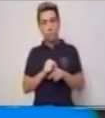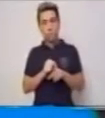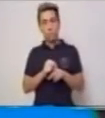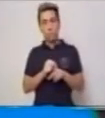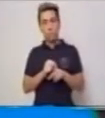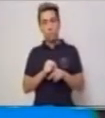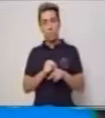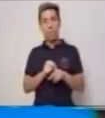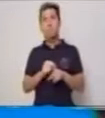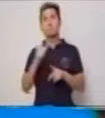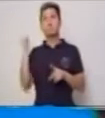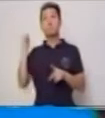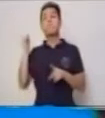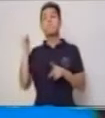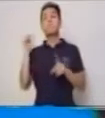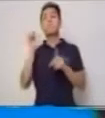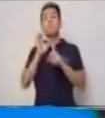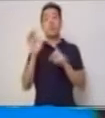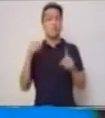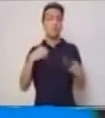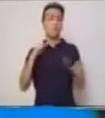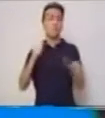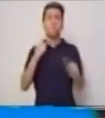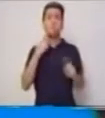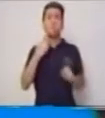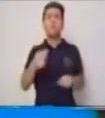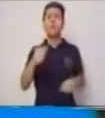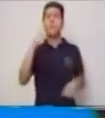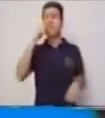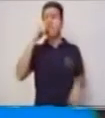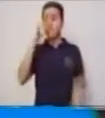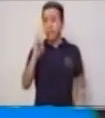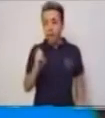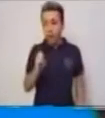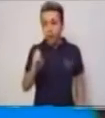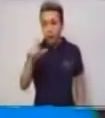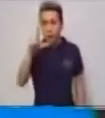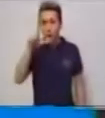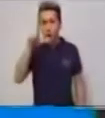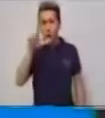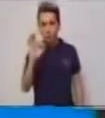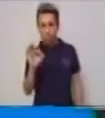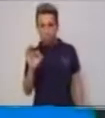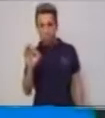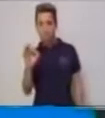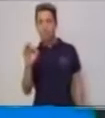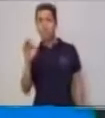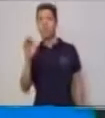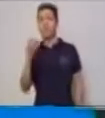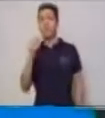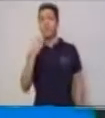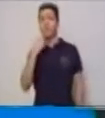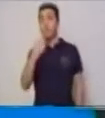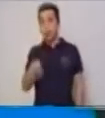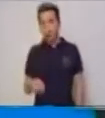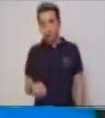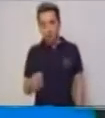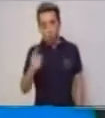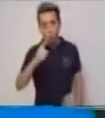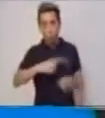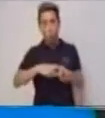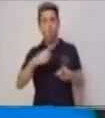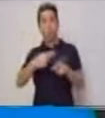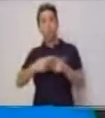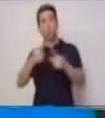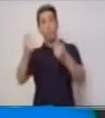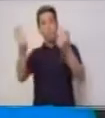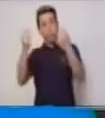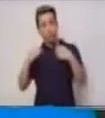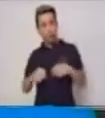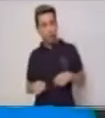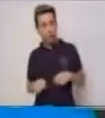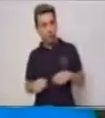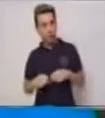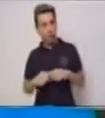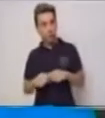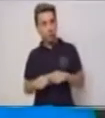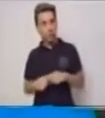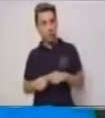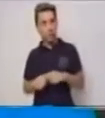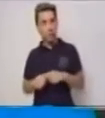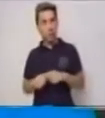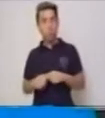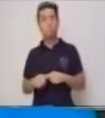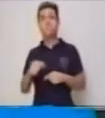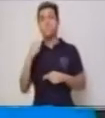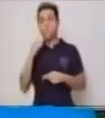puedo decir, te lo diré. Y también puedo decir, cuando vengas. Entonces, aquí vamos a encontrar